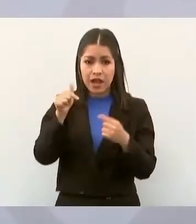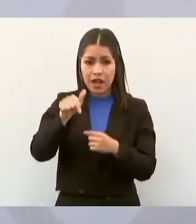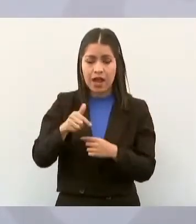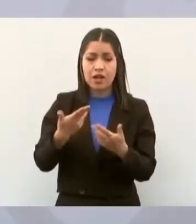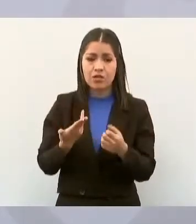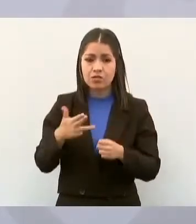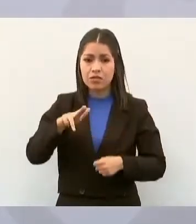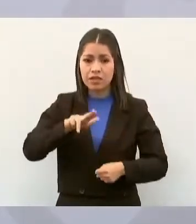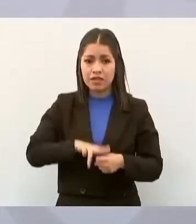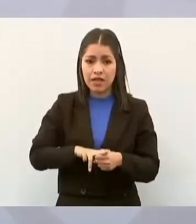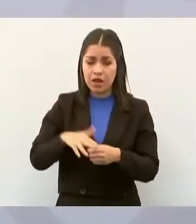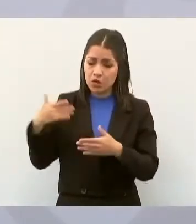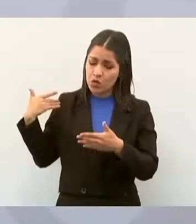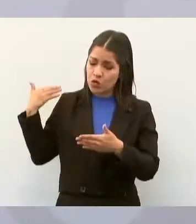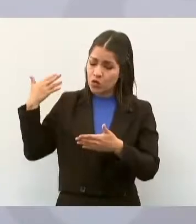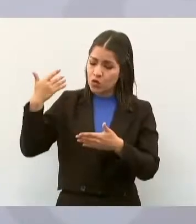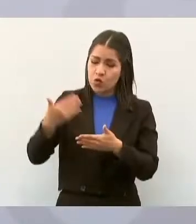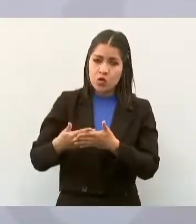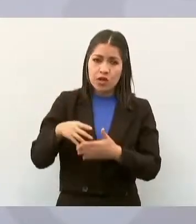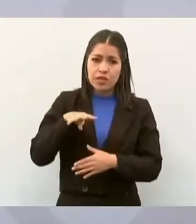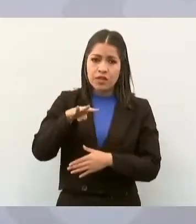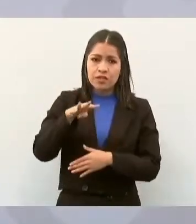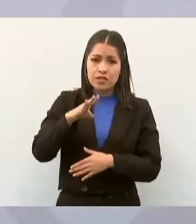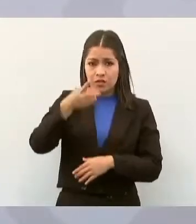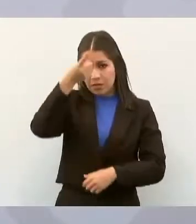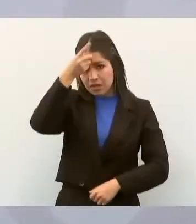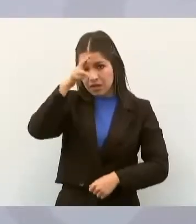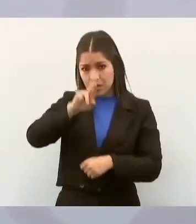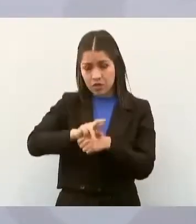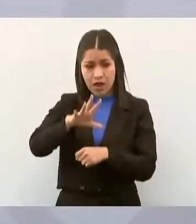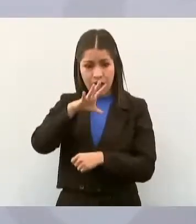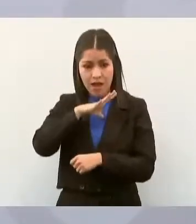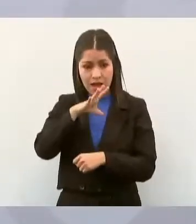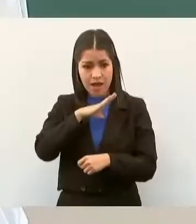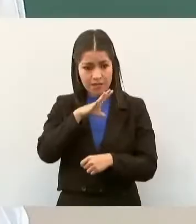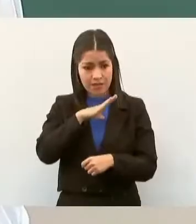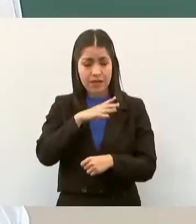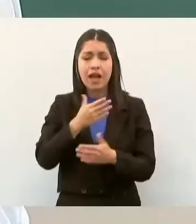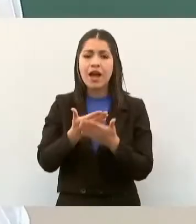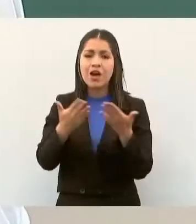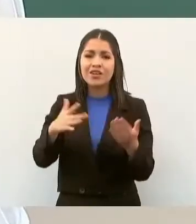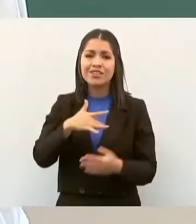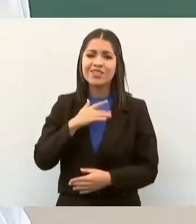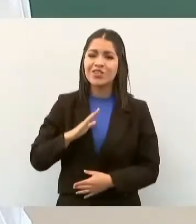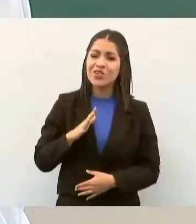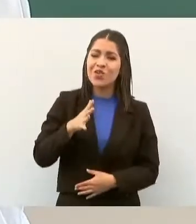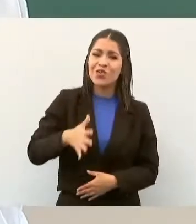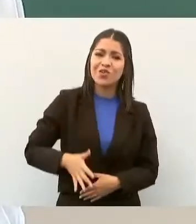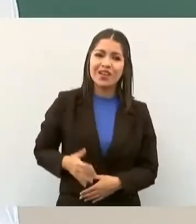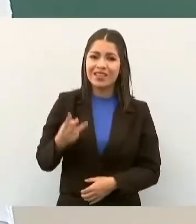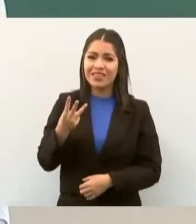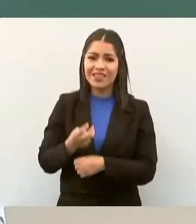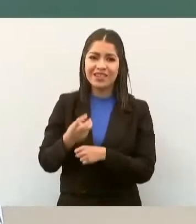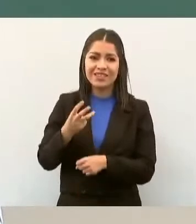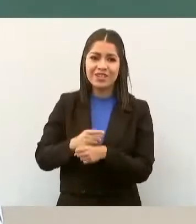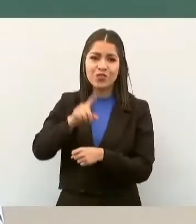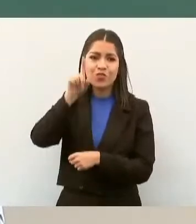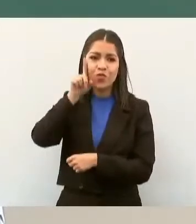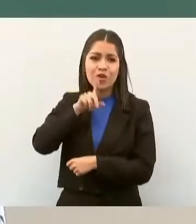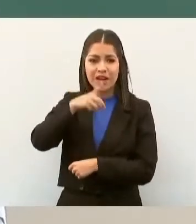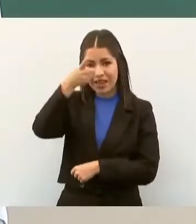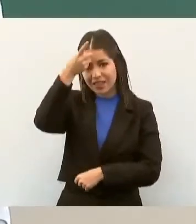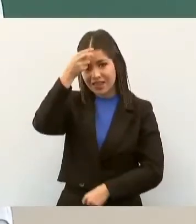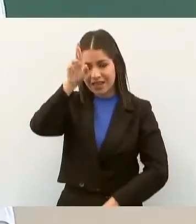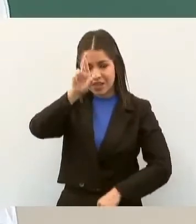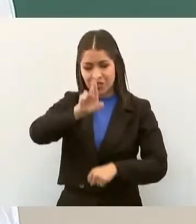de la historia, ha tenido 19 directores. Con orgullo, puedo decir que soy la tercera mujer directora